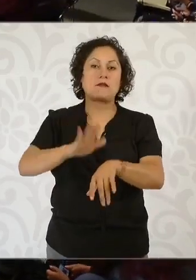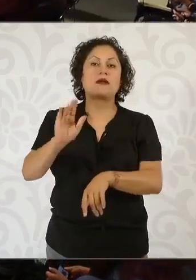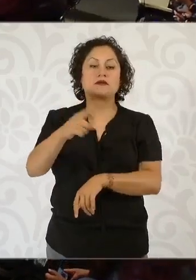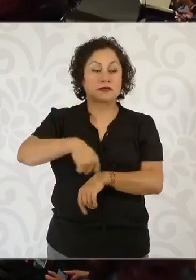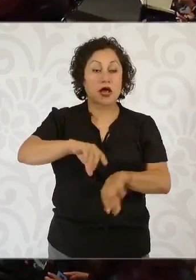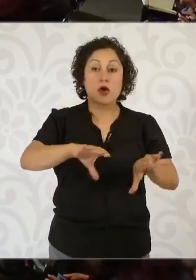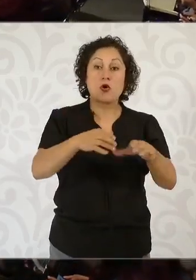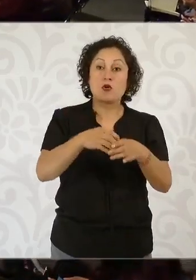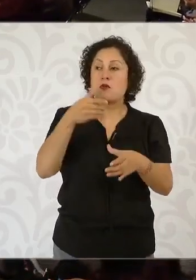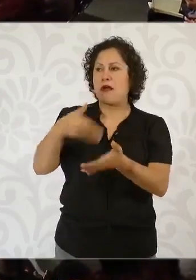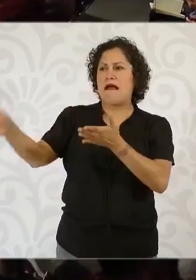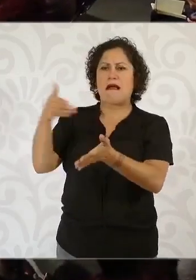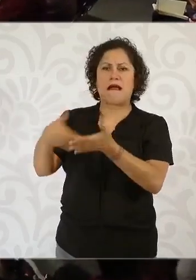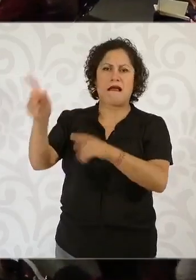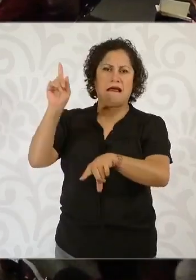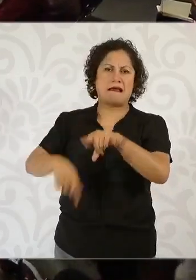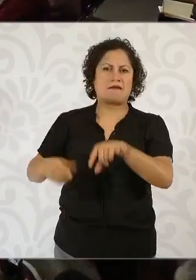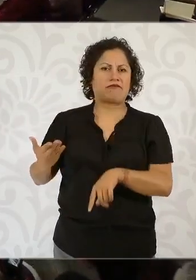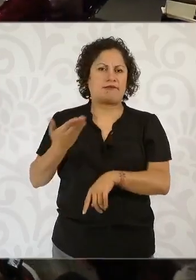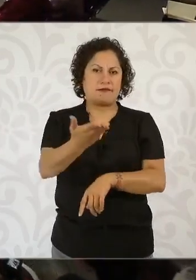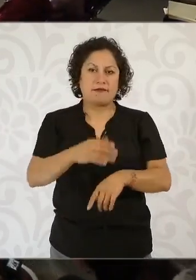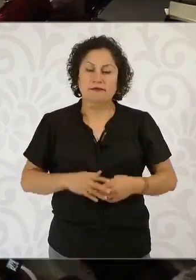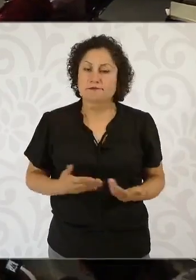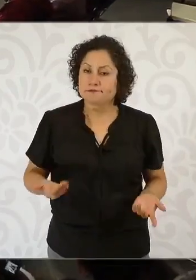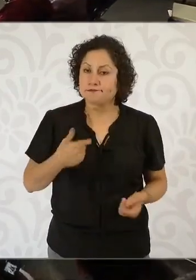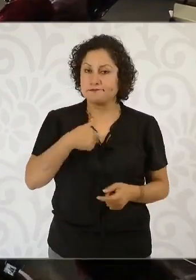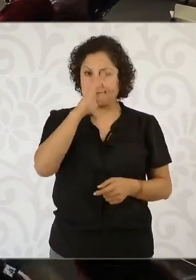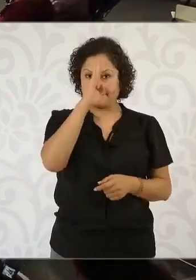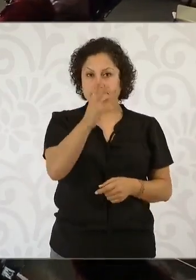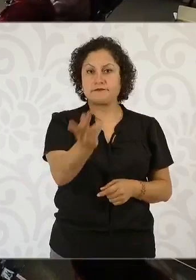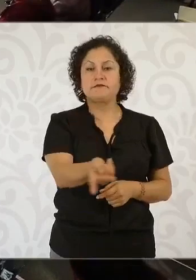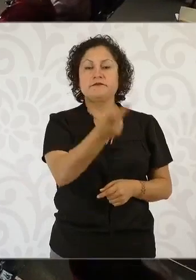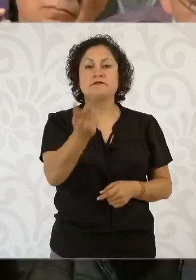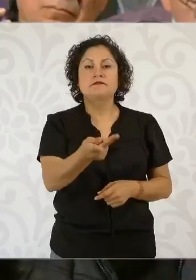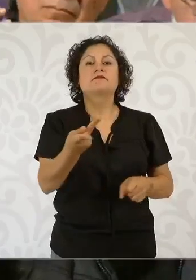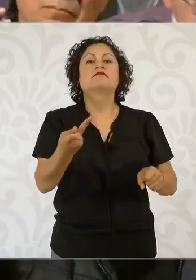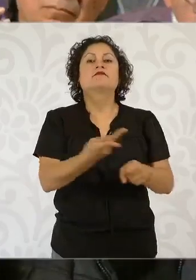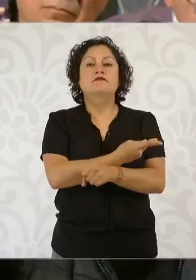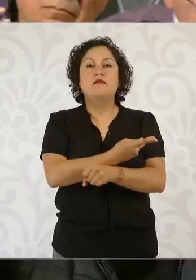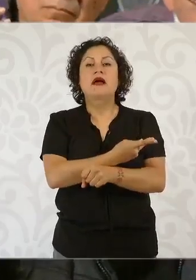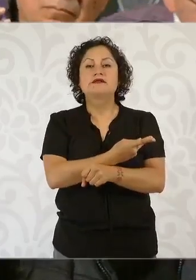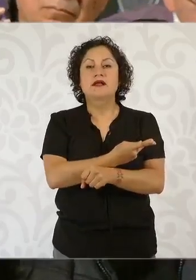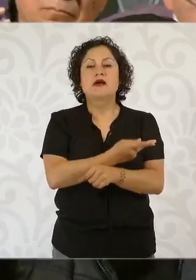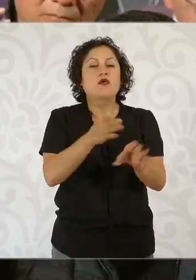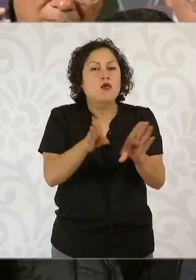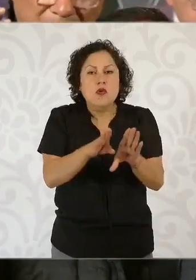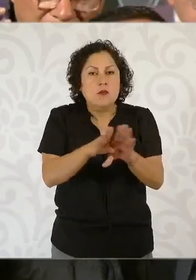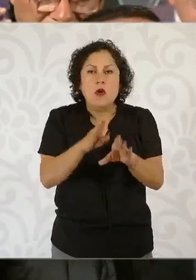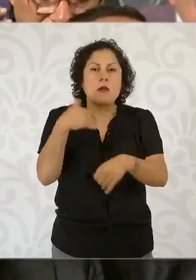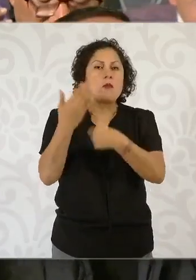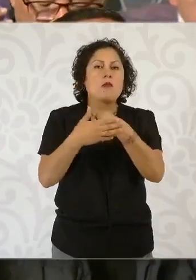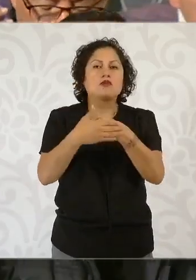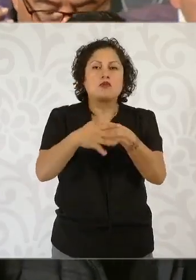destitución. Preguntarle, Presidenta, ¿cuál sería el plan del tema de trabajo de búsqueda en acompañamiento con las madres,